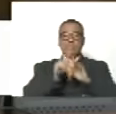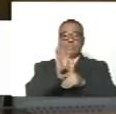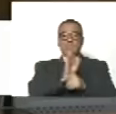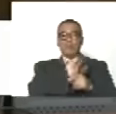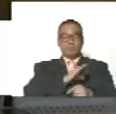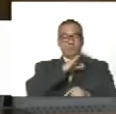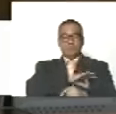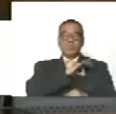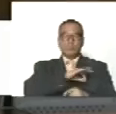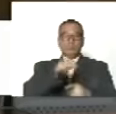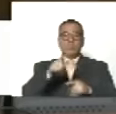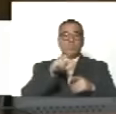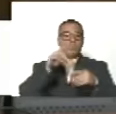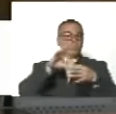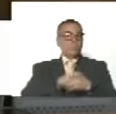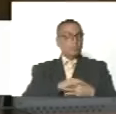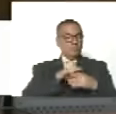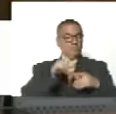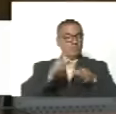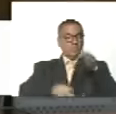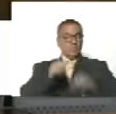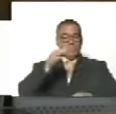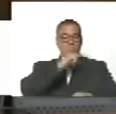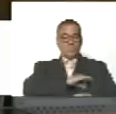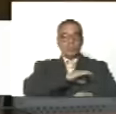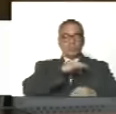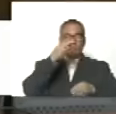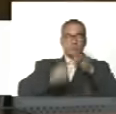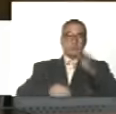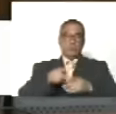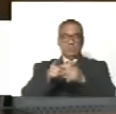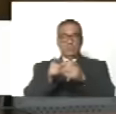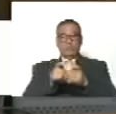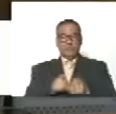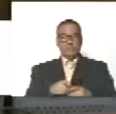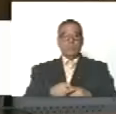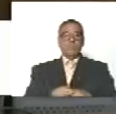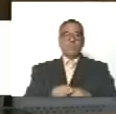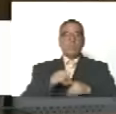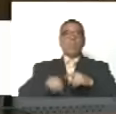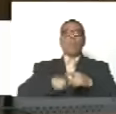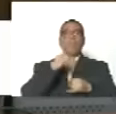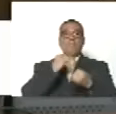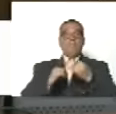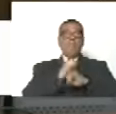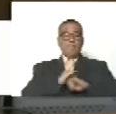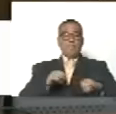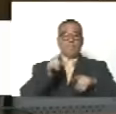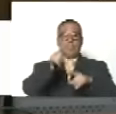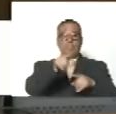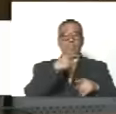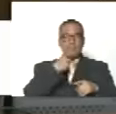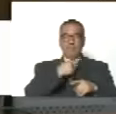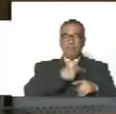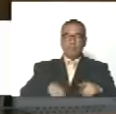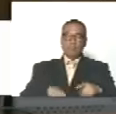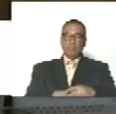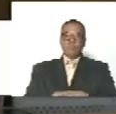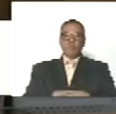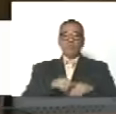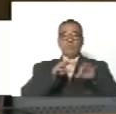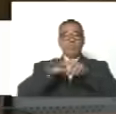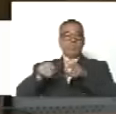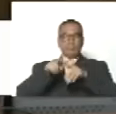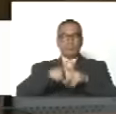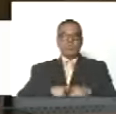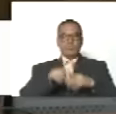seguridad social y el apego a los principios de justicia social y de justicia tributaria. Luego de concluidas las intervenciones, el presidente solicitó de la